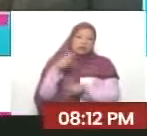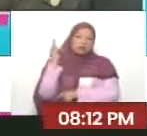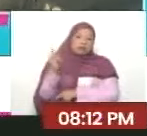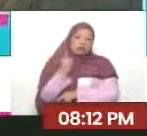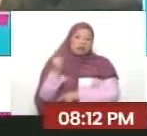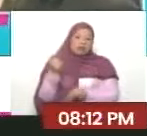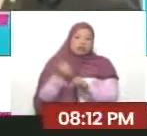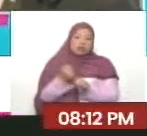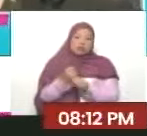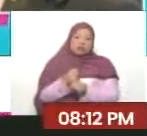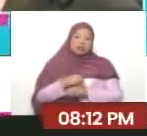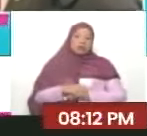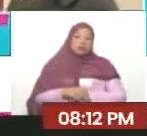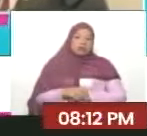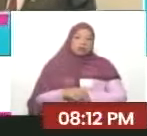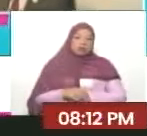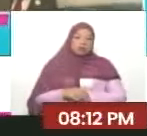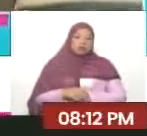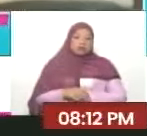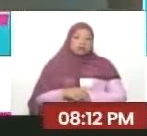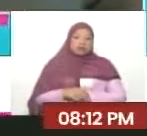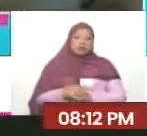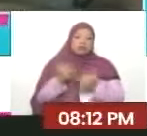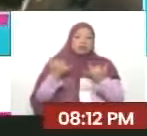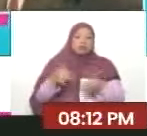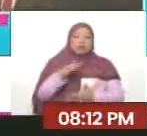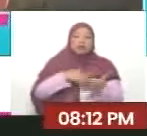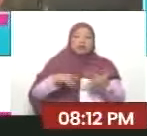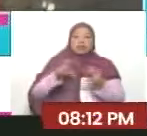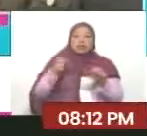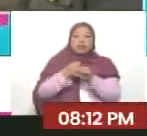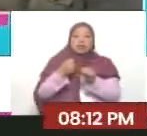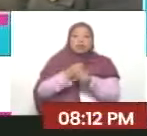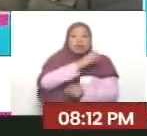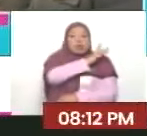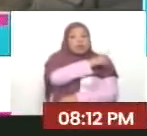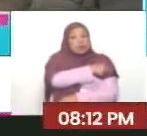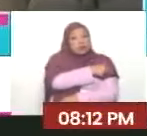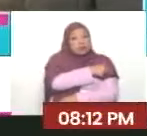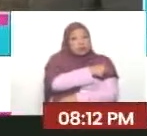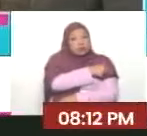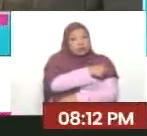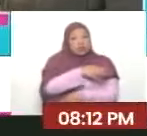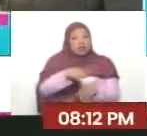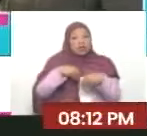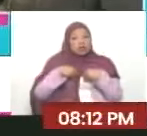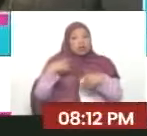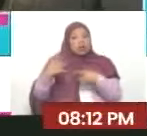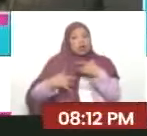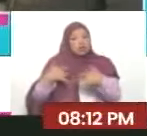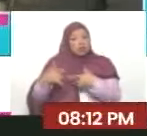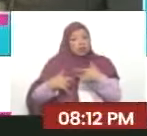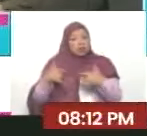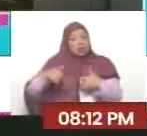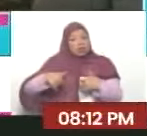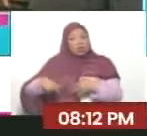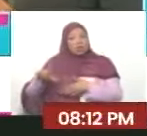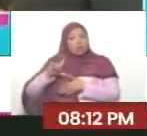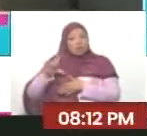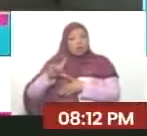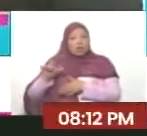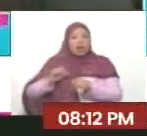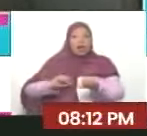Bolivia. Bueno, tuvimos una reunión multilateral sobre el tema de Palestina para tomar acciones desde América Latina y el